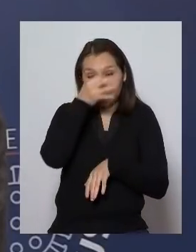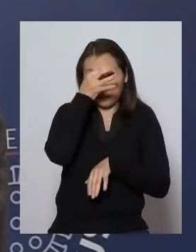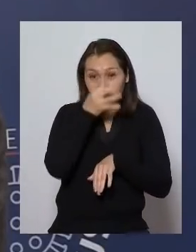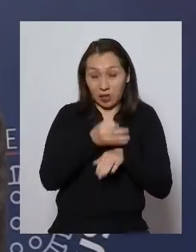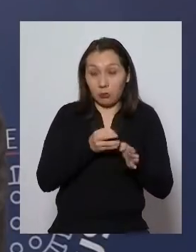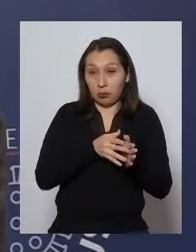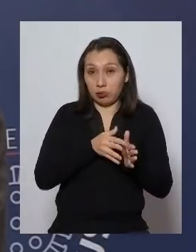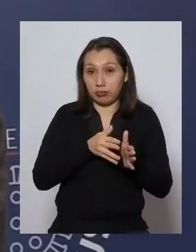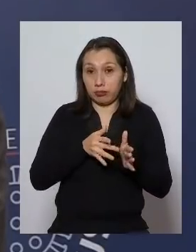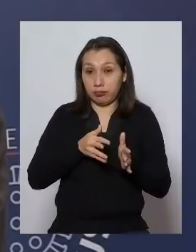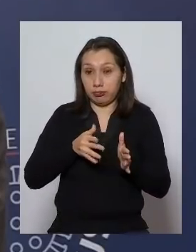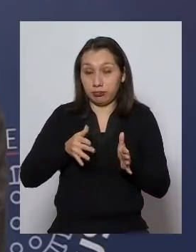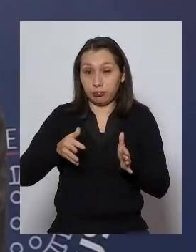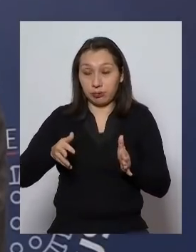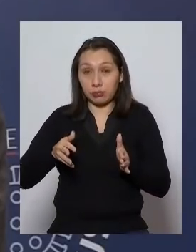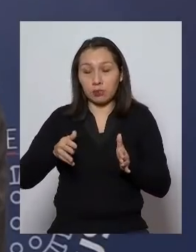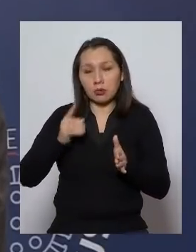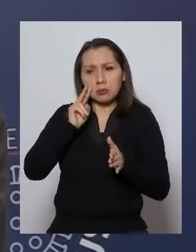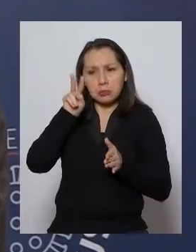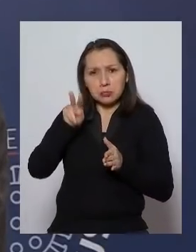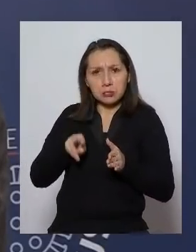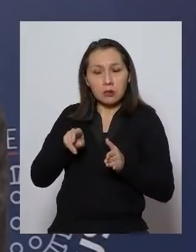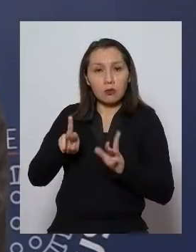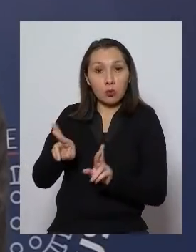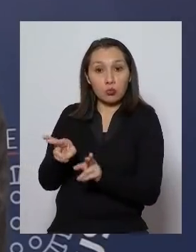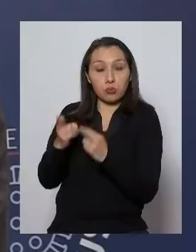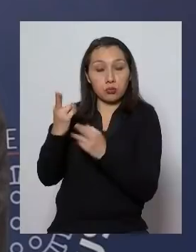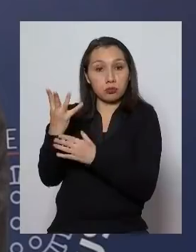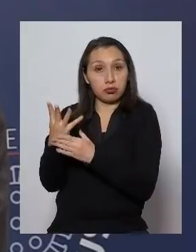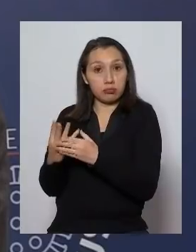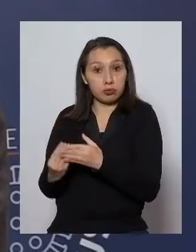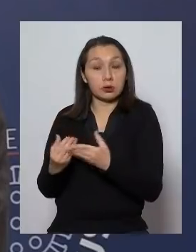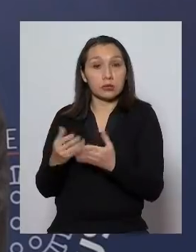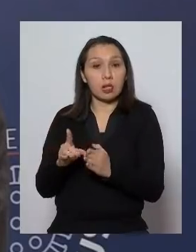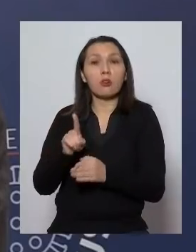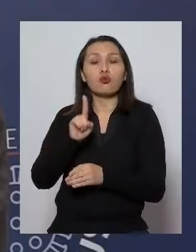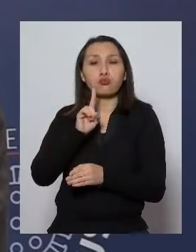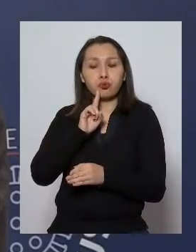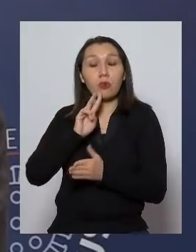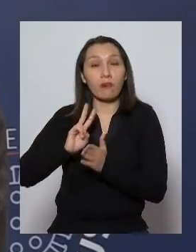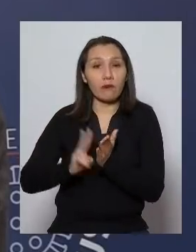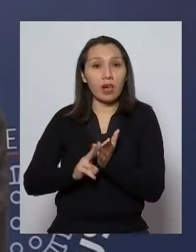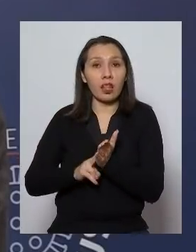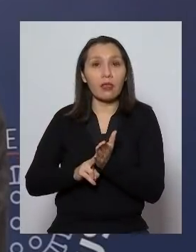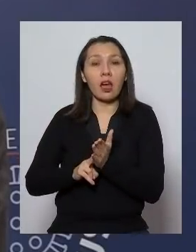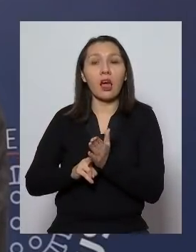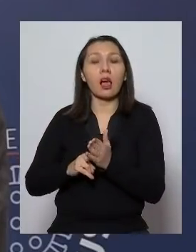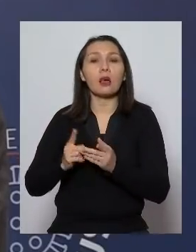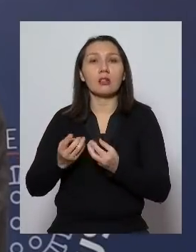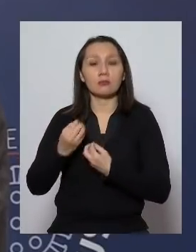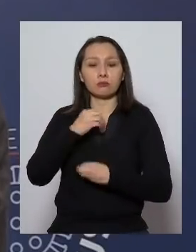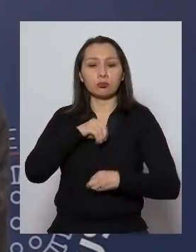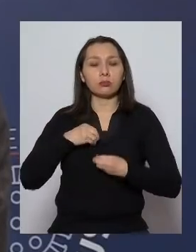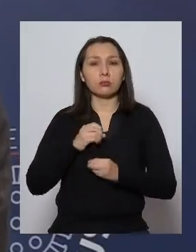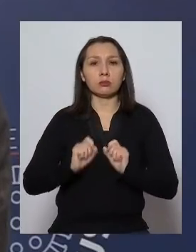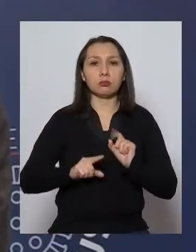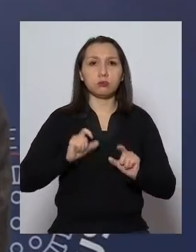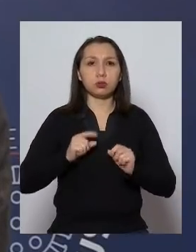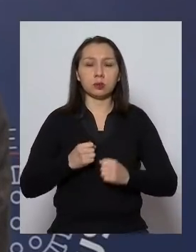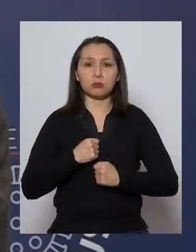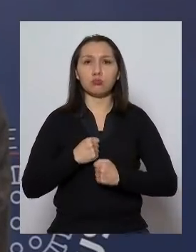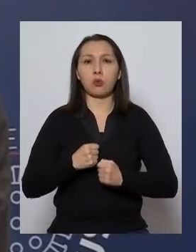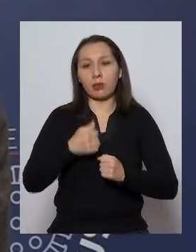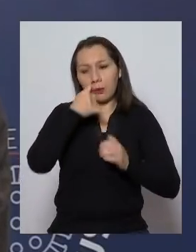infección por coronavirus y que consideramos como recuperados tienen en realidad el desarrollo de una inmunidad